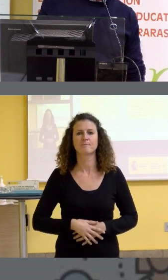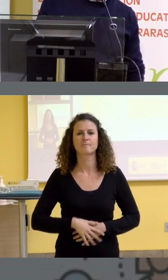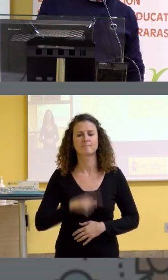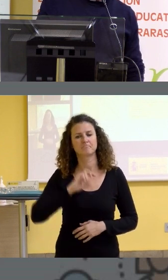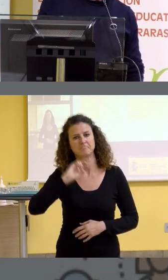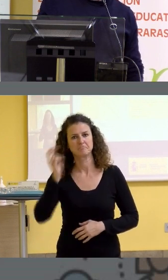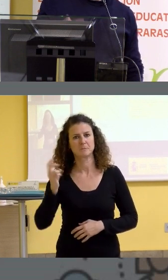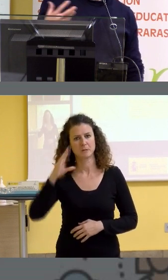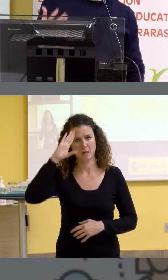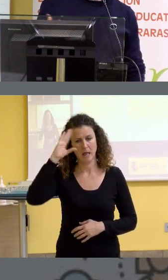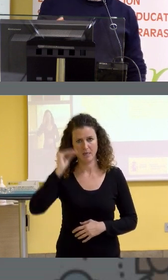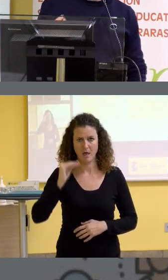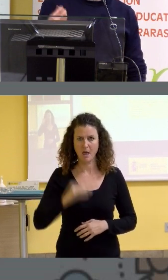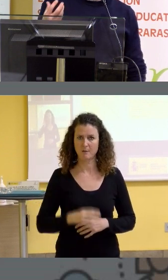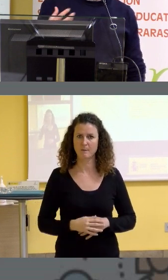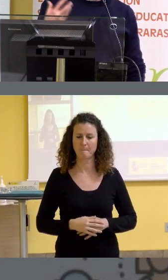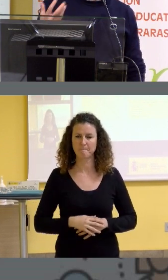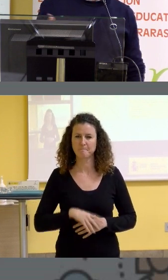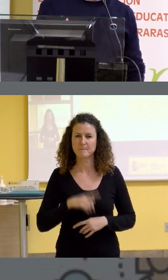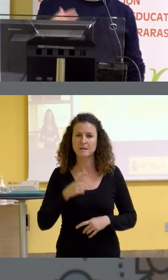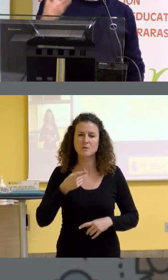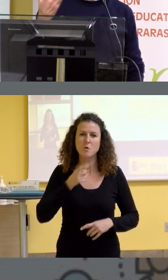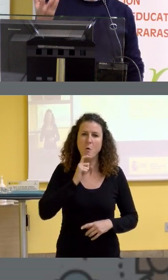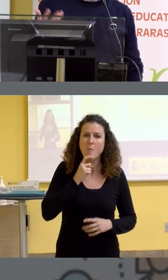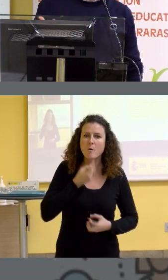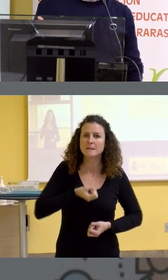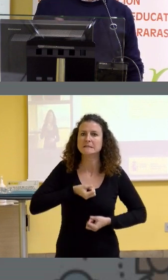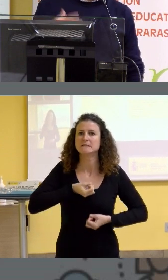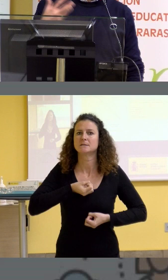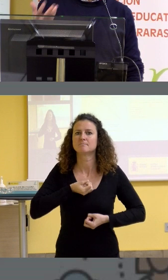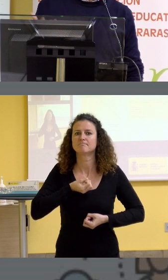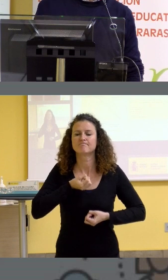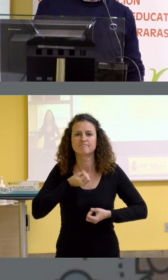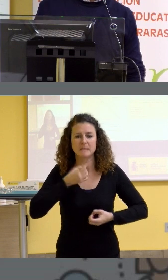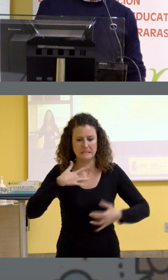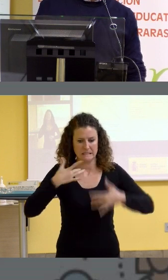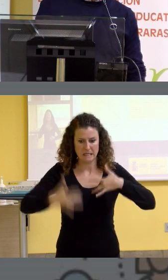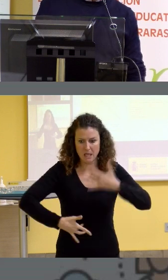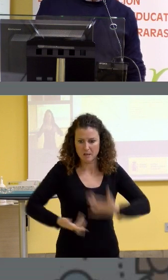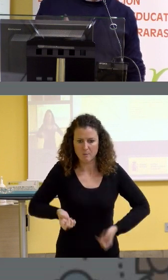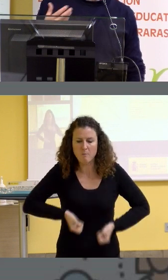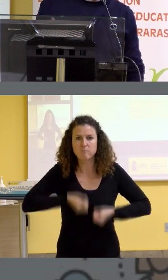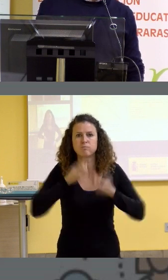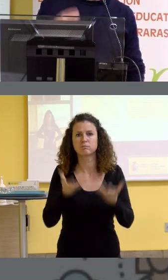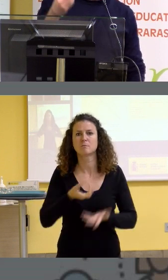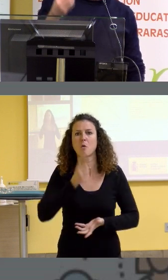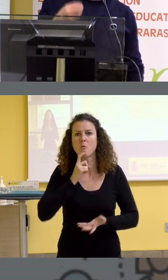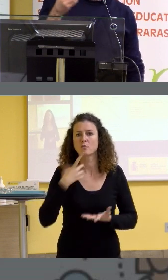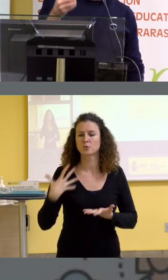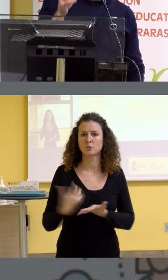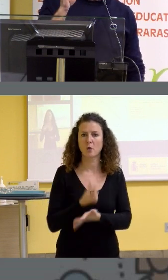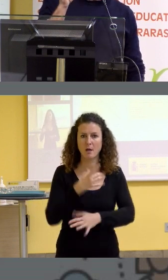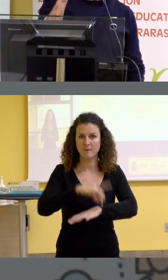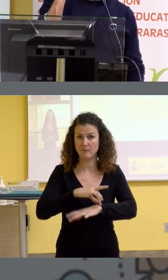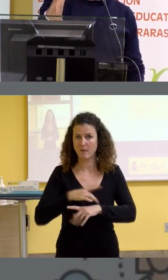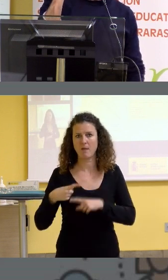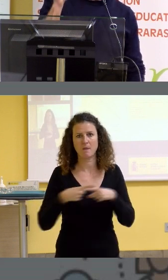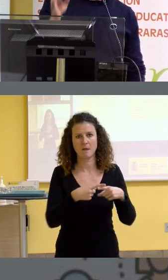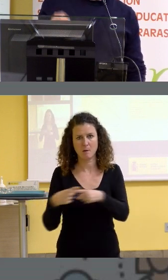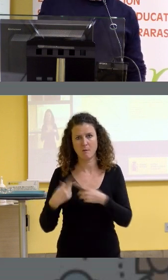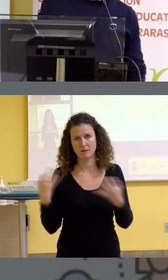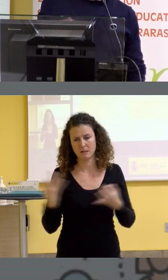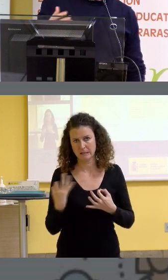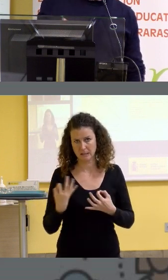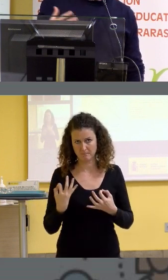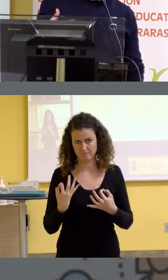Alzheimer. Independientemente de cómo se expresen estas enfermedades, tan distintas entre ellas, todas comparten exactamente lo mismo en una